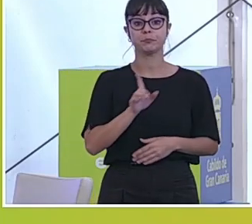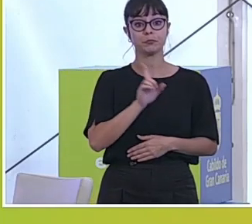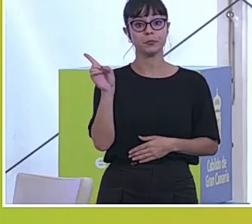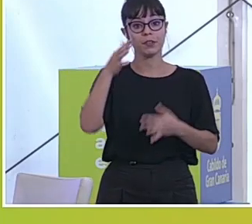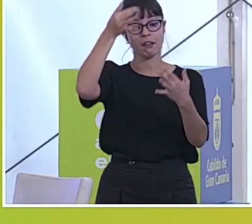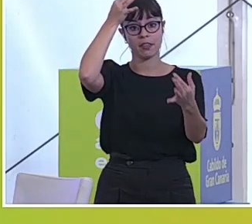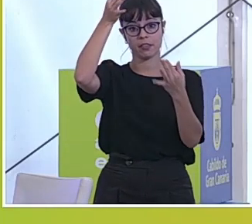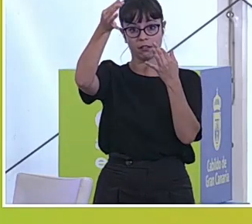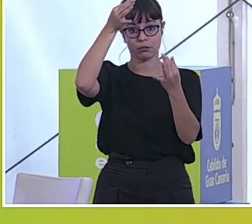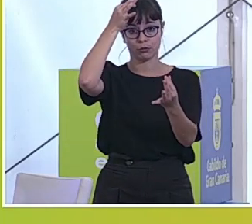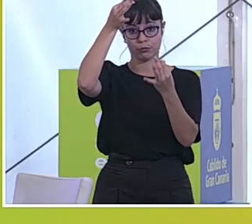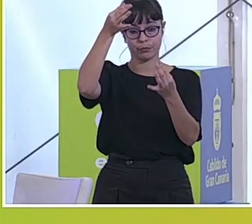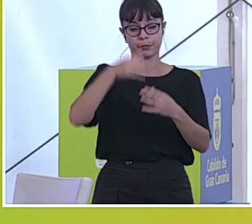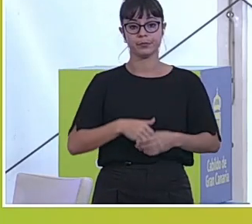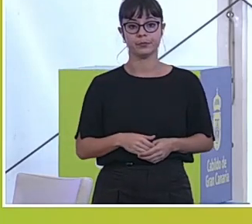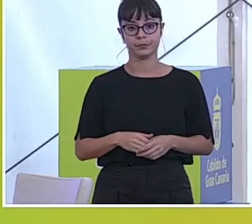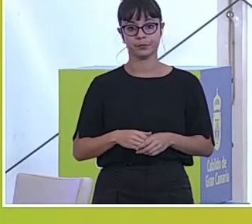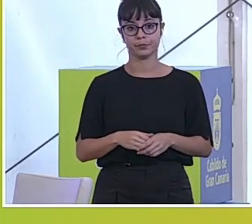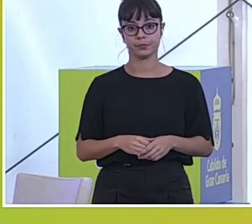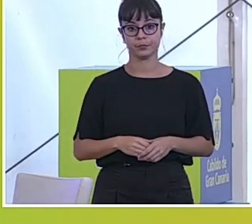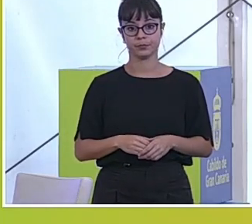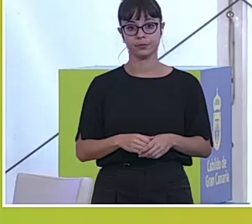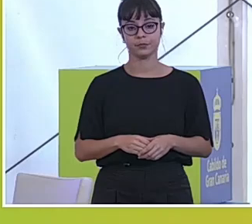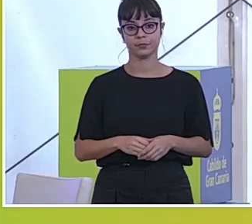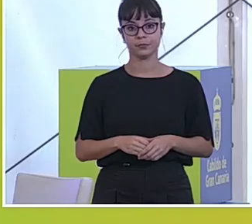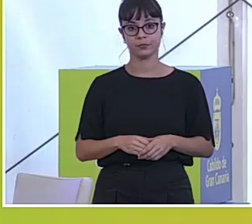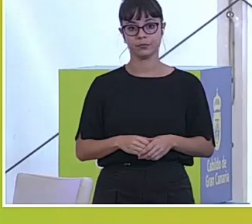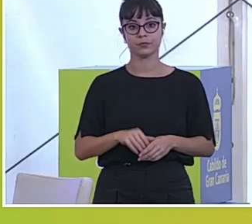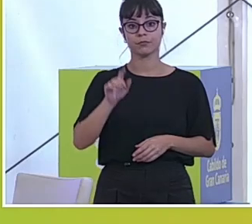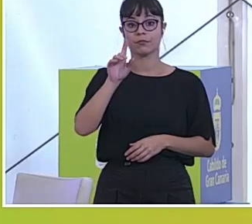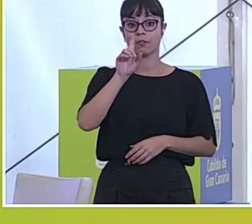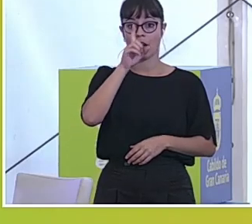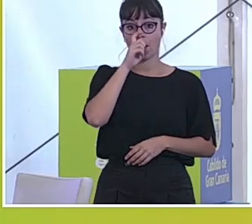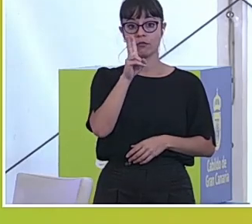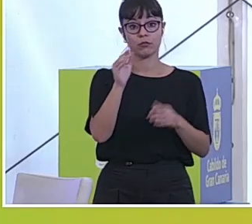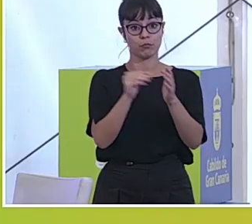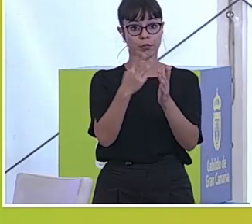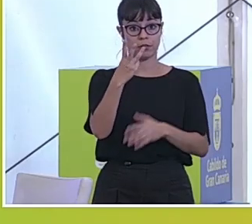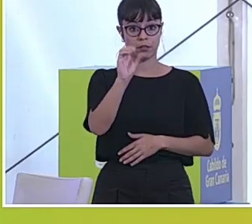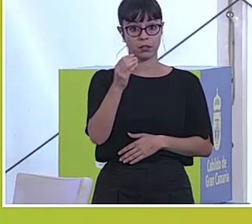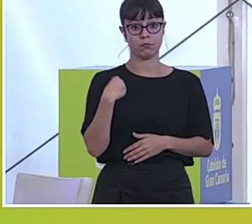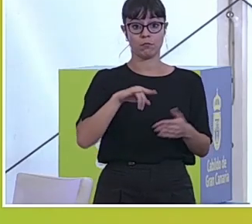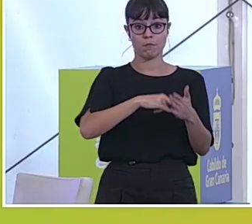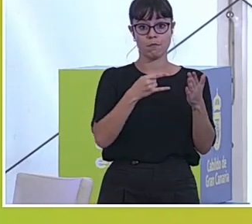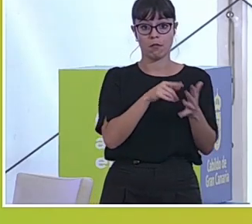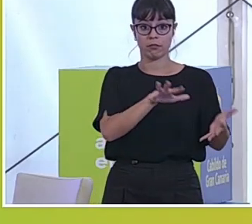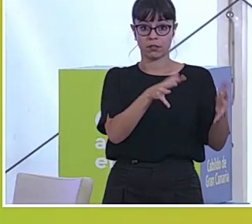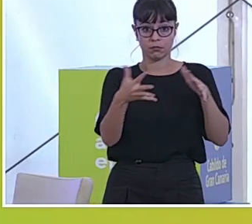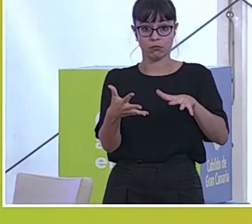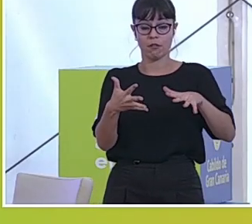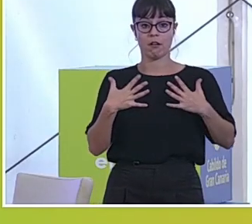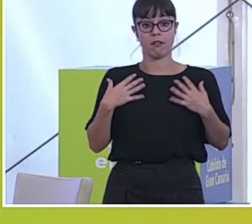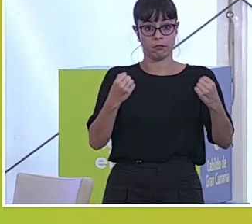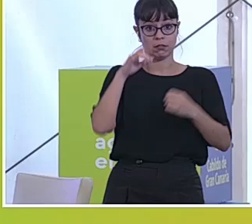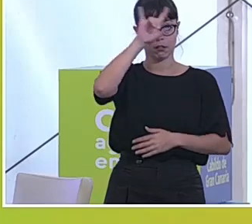cómo quedaría el panorama o debería quedar el panorama en el año 2030, ¿vale? Según el Plan de Transición Energético de Canarias,